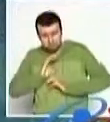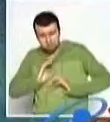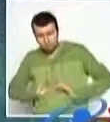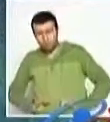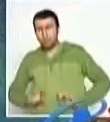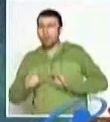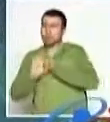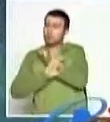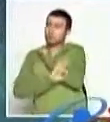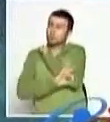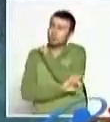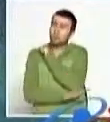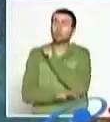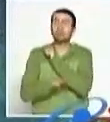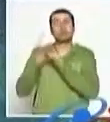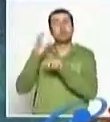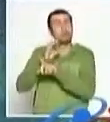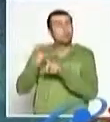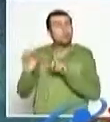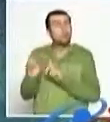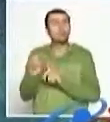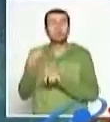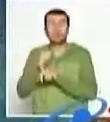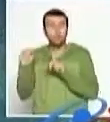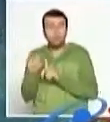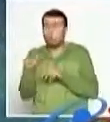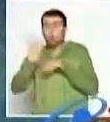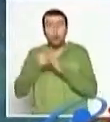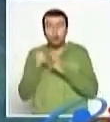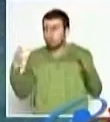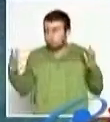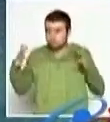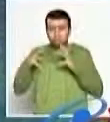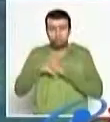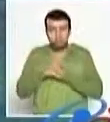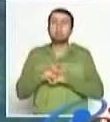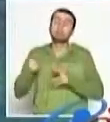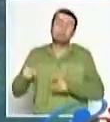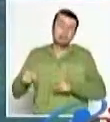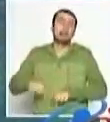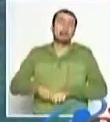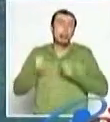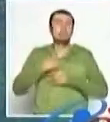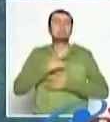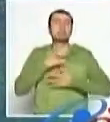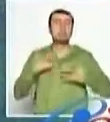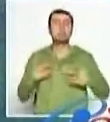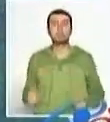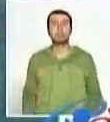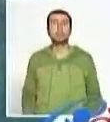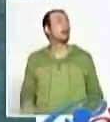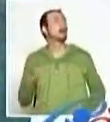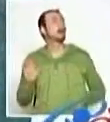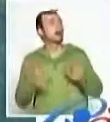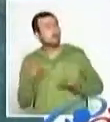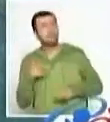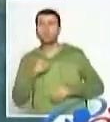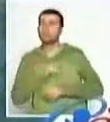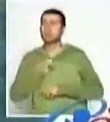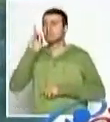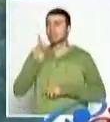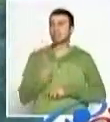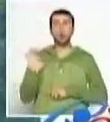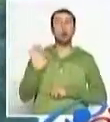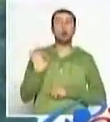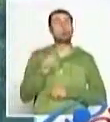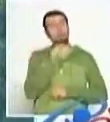parte cultural, digamos, la parte social que está afectando nuestra salud. Muchas veces lo hacemos porque tomamos la decisión o porque los mismos